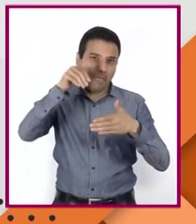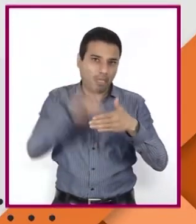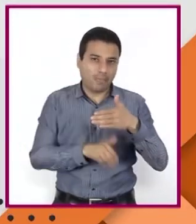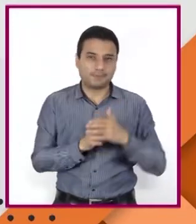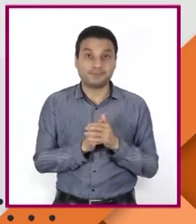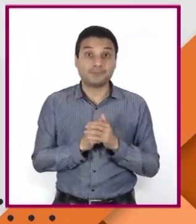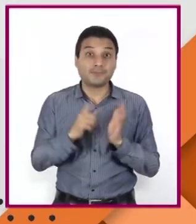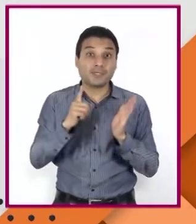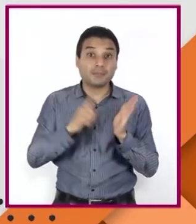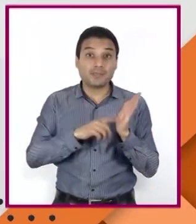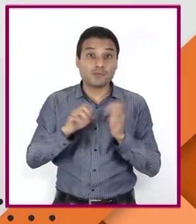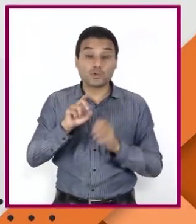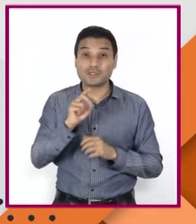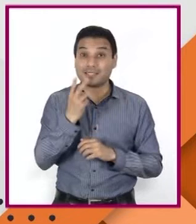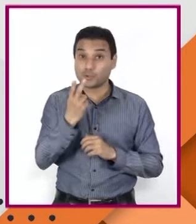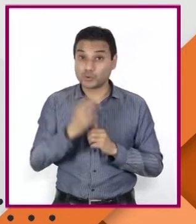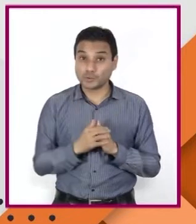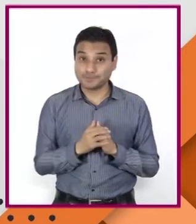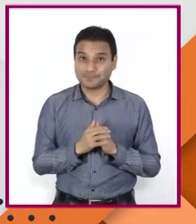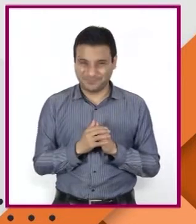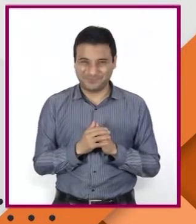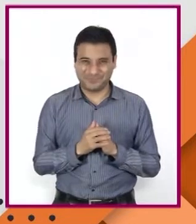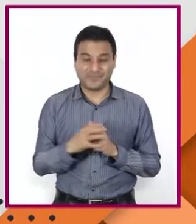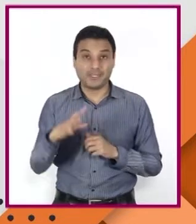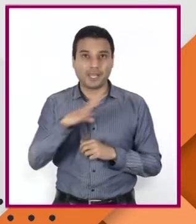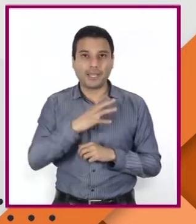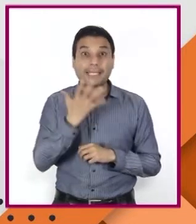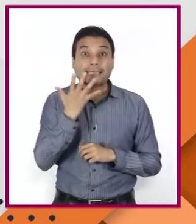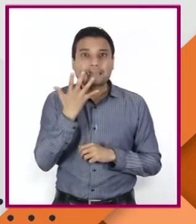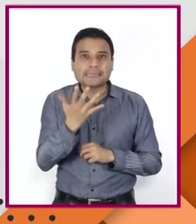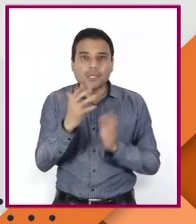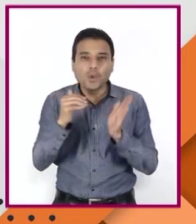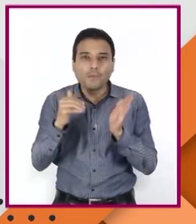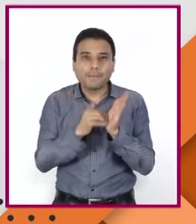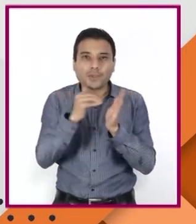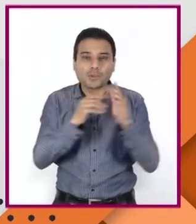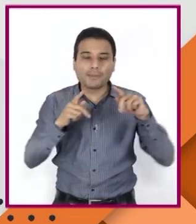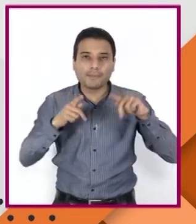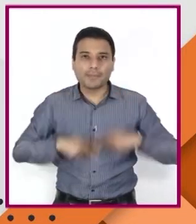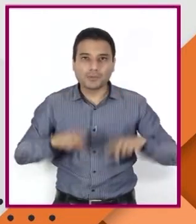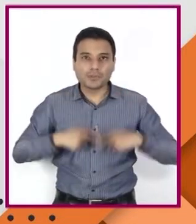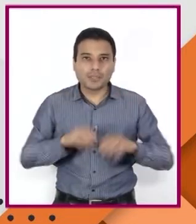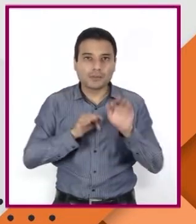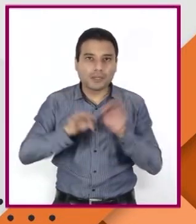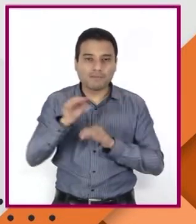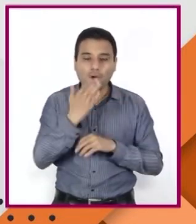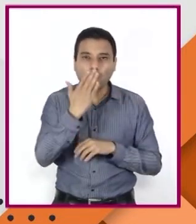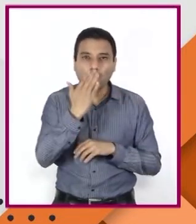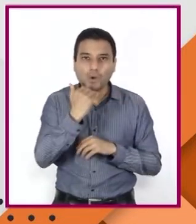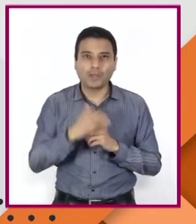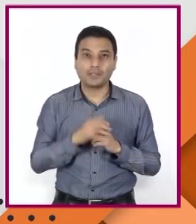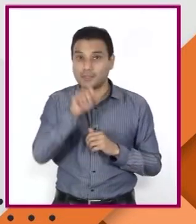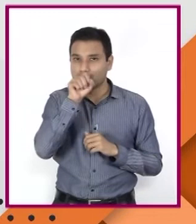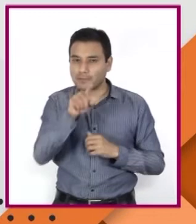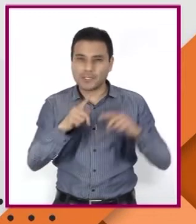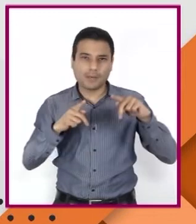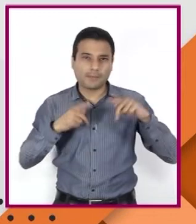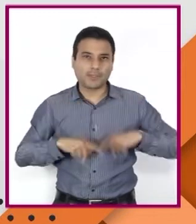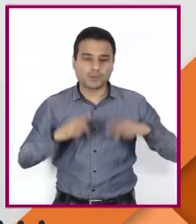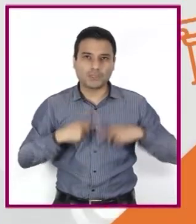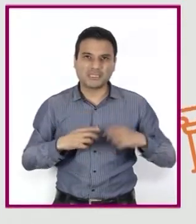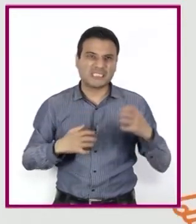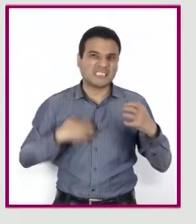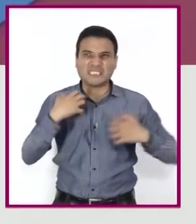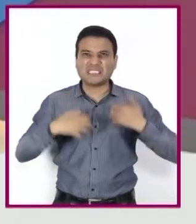Para 1932, había más de 5 millones de personas desempleadas y un profundo descontento hacia los